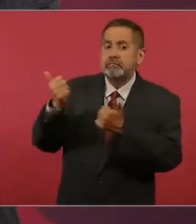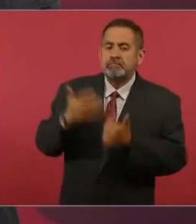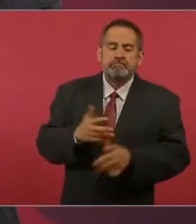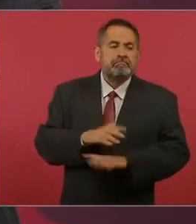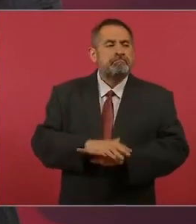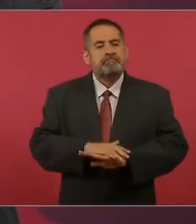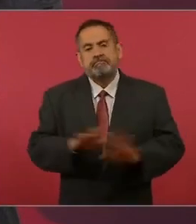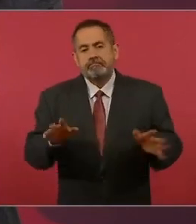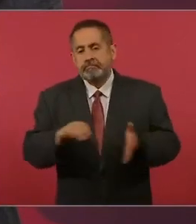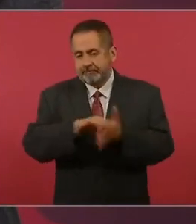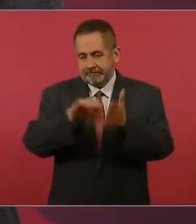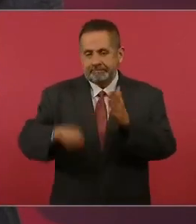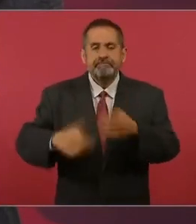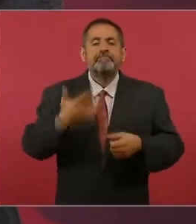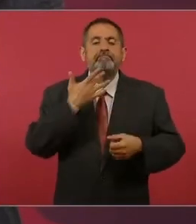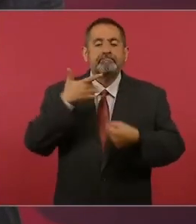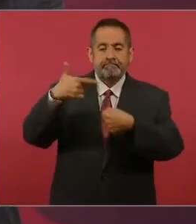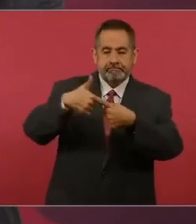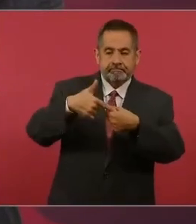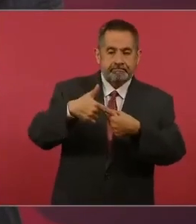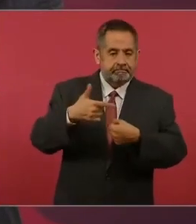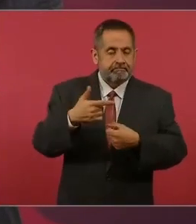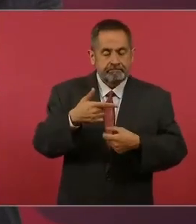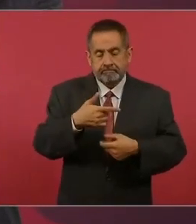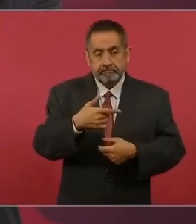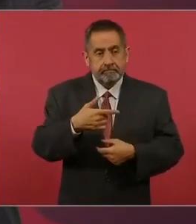la venta de las gasolinas,